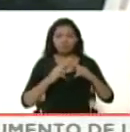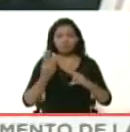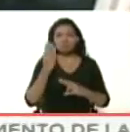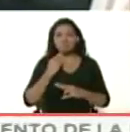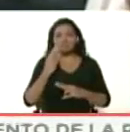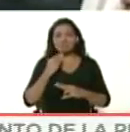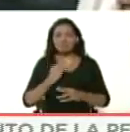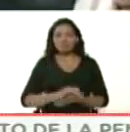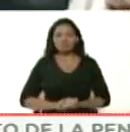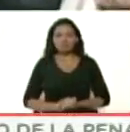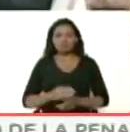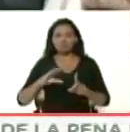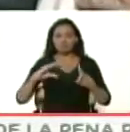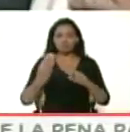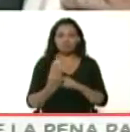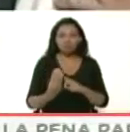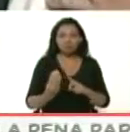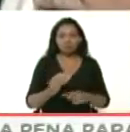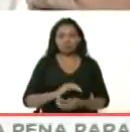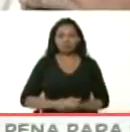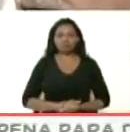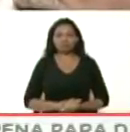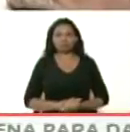experiencia, la cultura